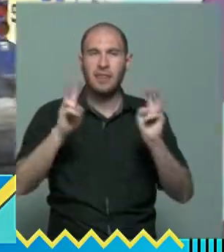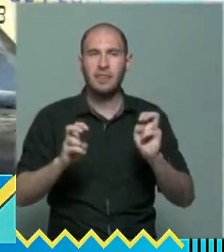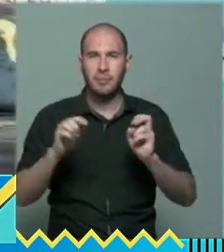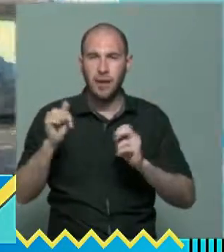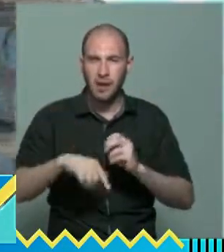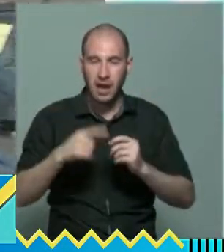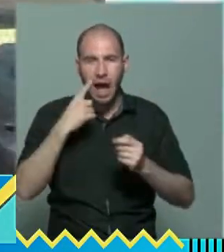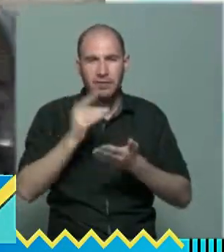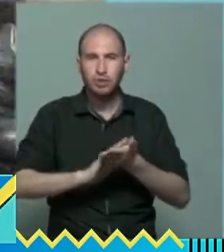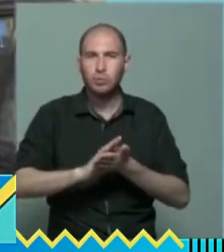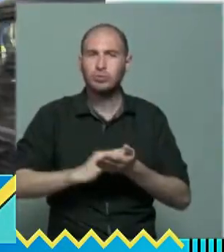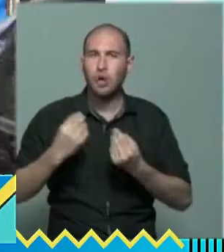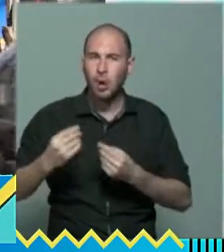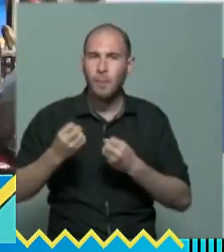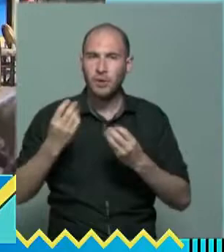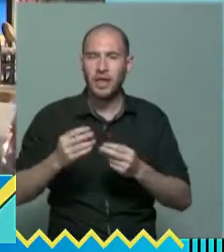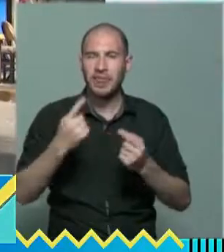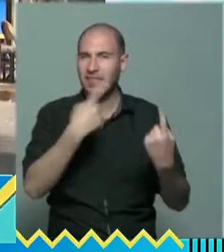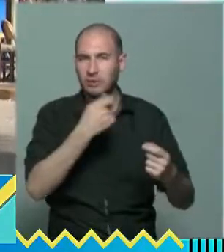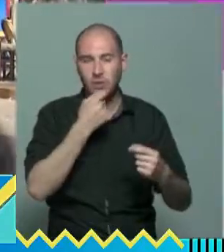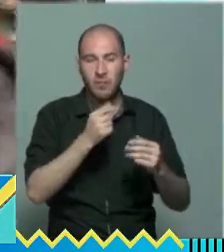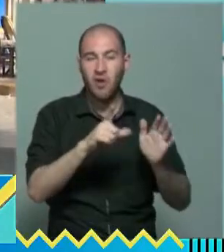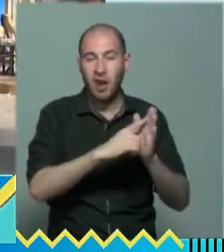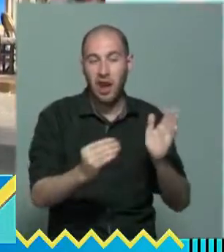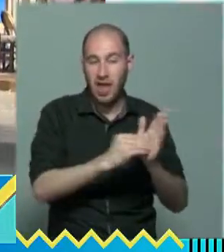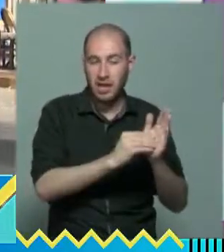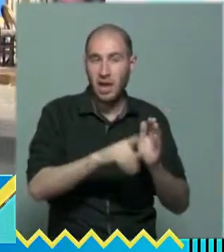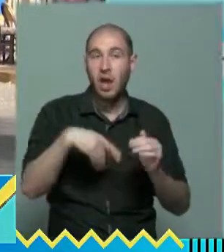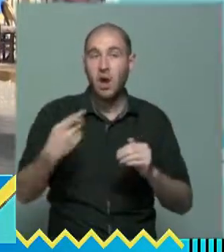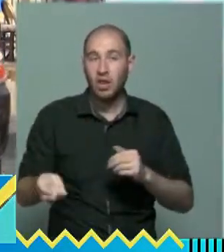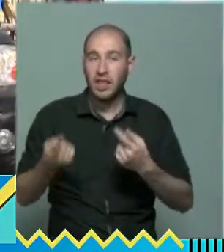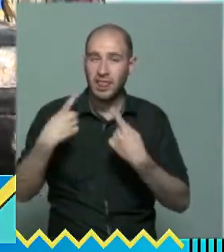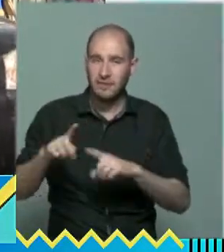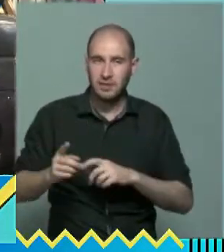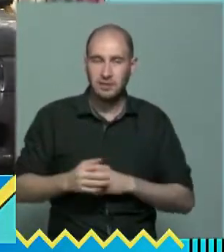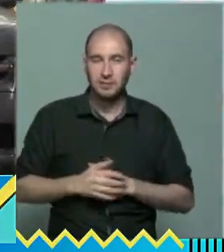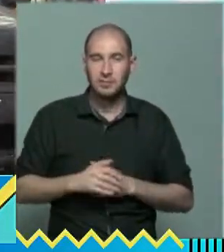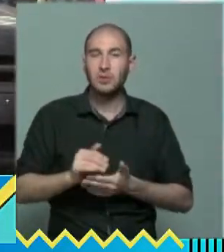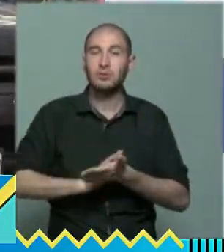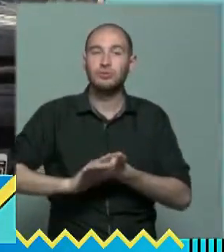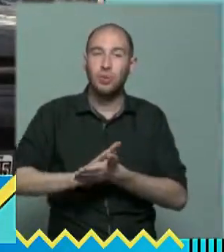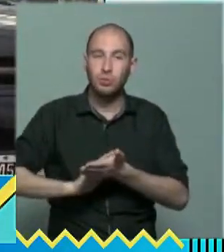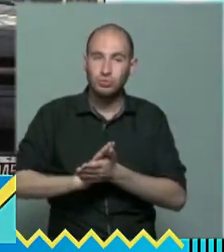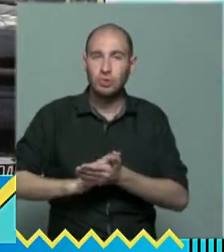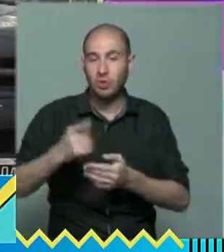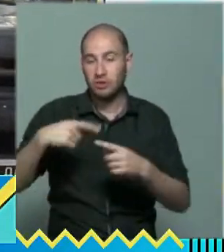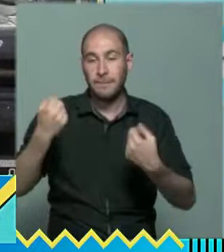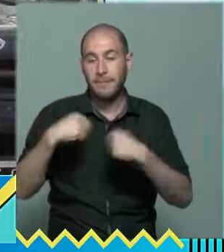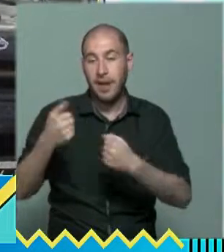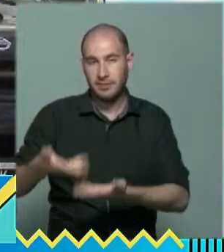que vamos a ver cómo lo resuelven, ¿no? Porque una cosa es ponerlo en las leyes y otra cosa es resolverlo en la